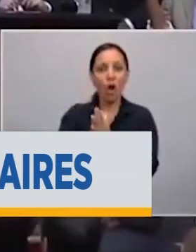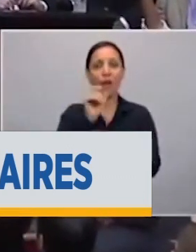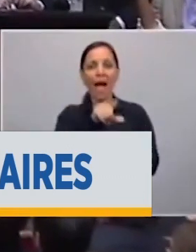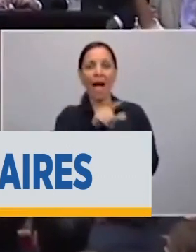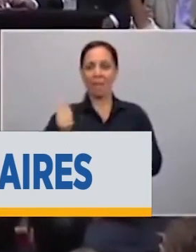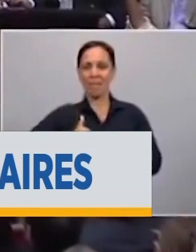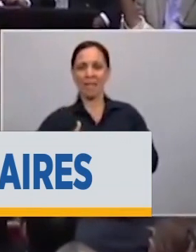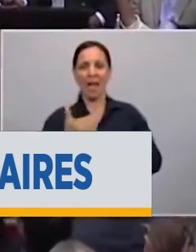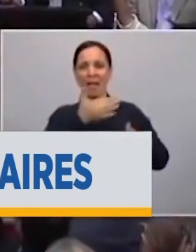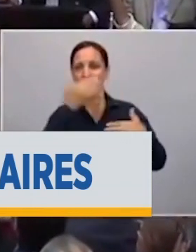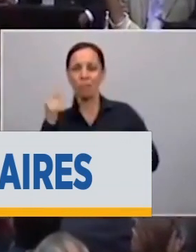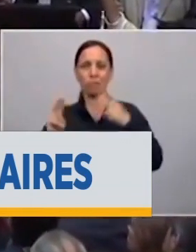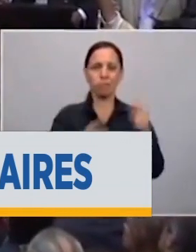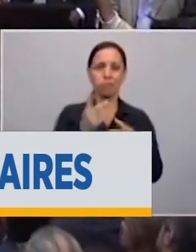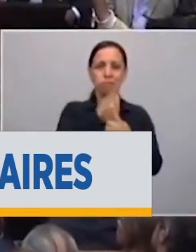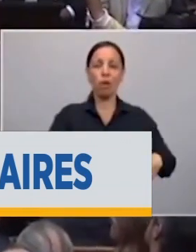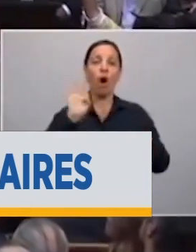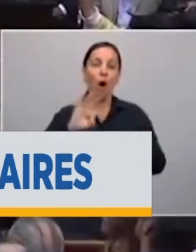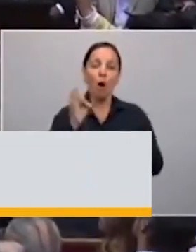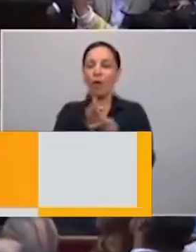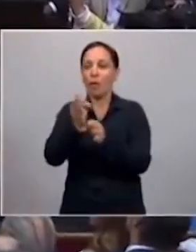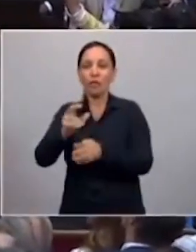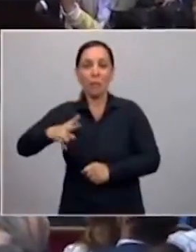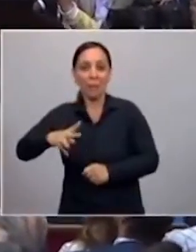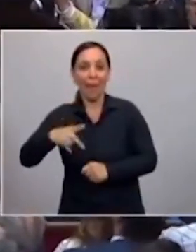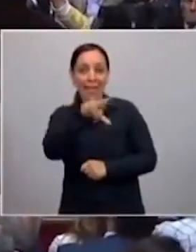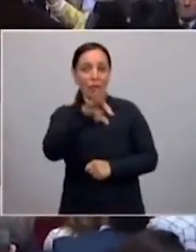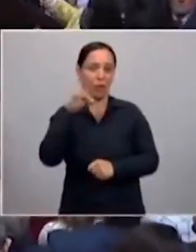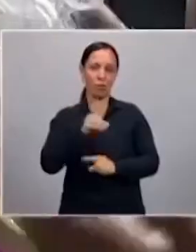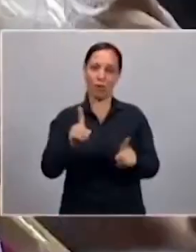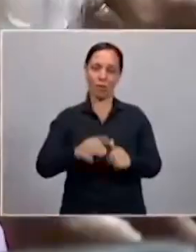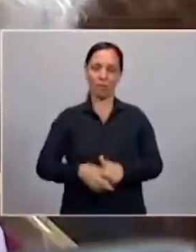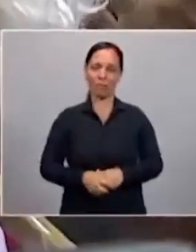la privatización de la educación y la salud pública.